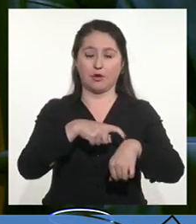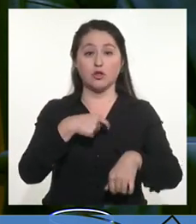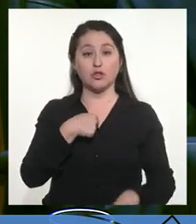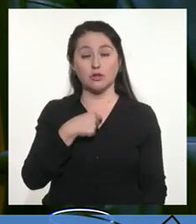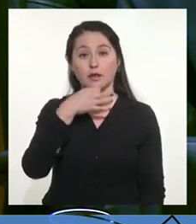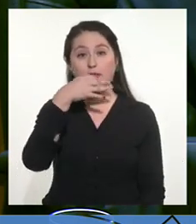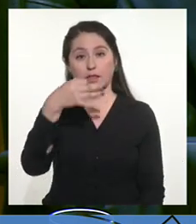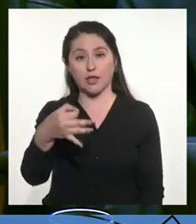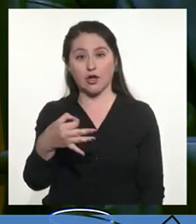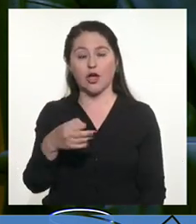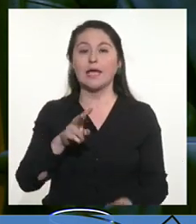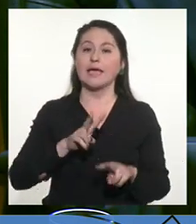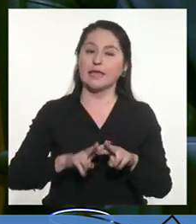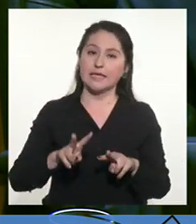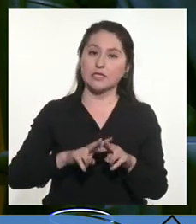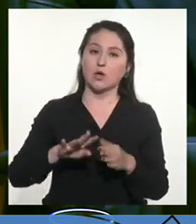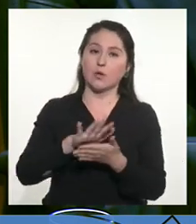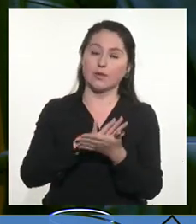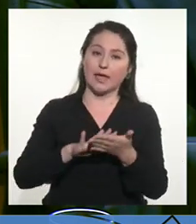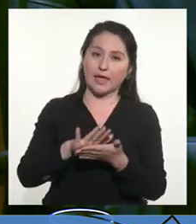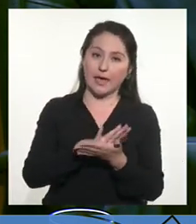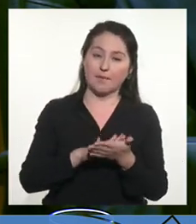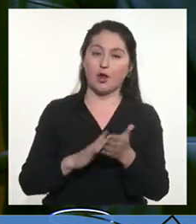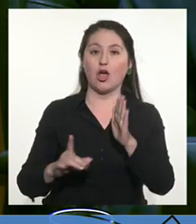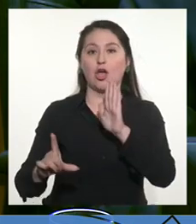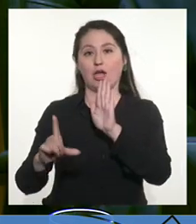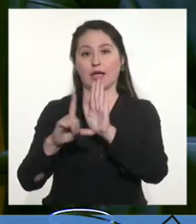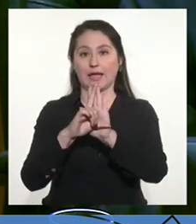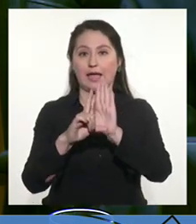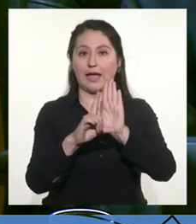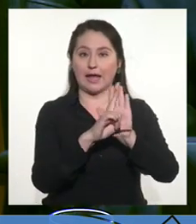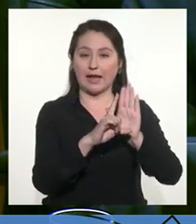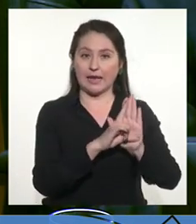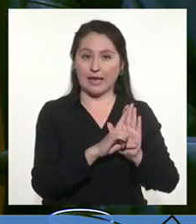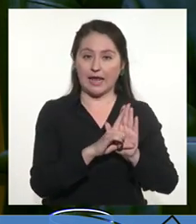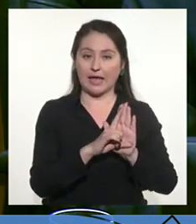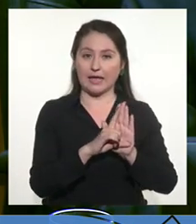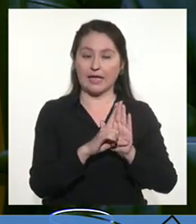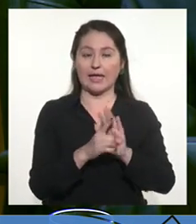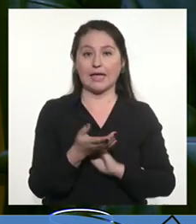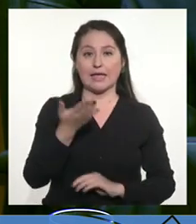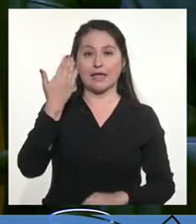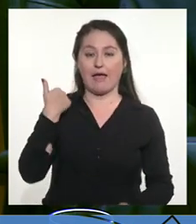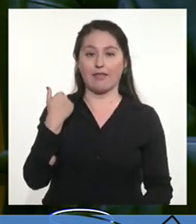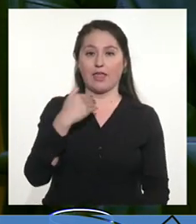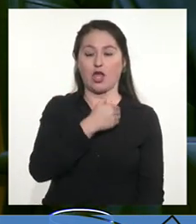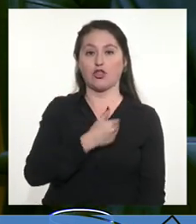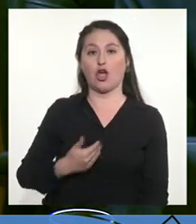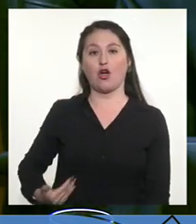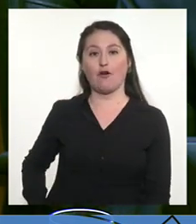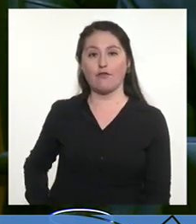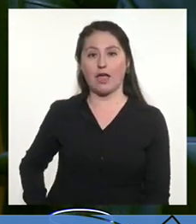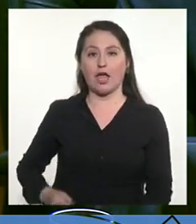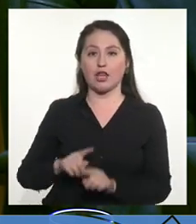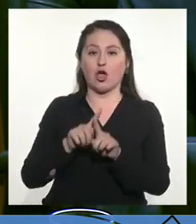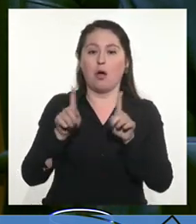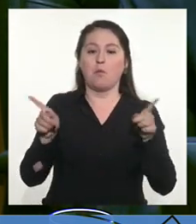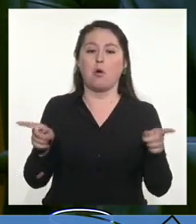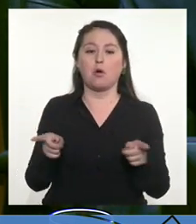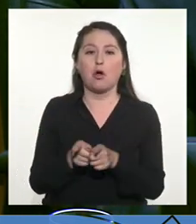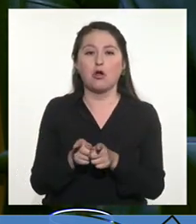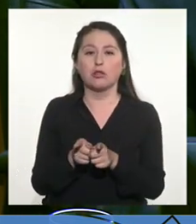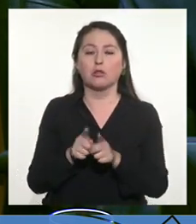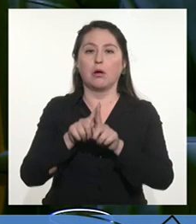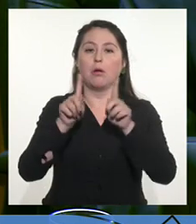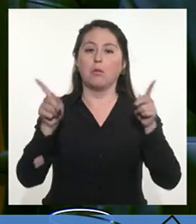es un ejemplo de leyes que fueron dictadas en periodos del gobierno de muy breve duración cuyos